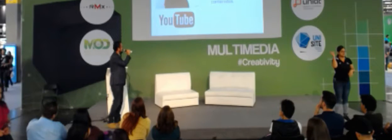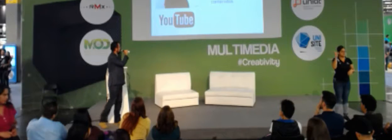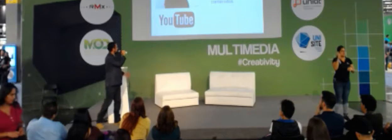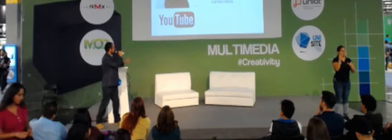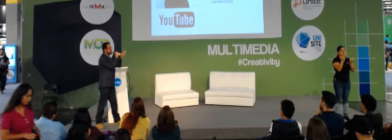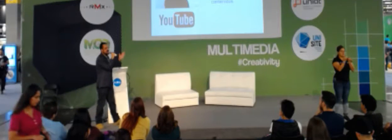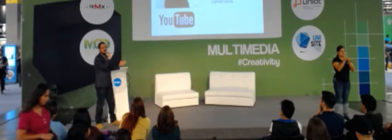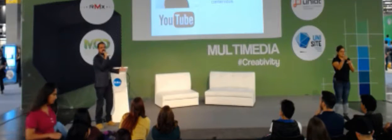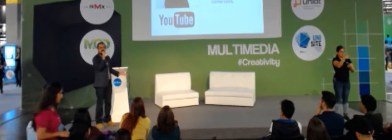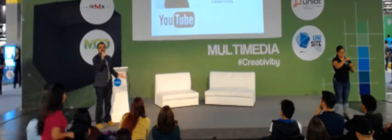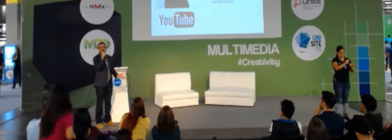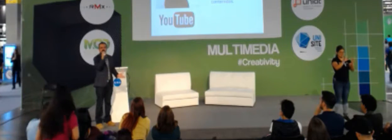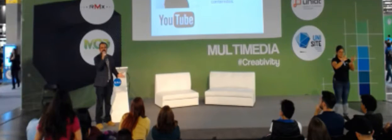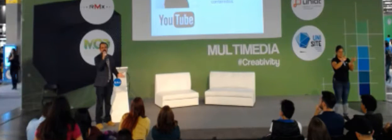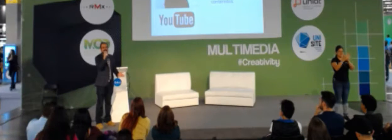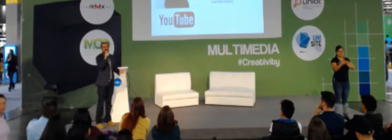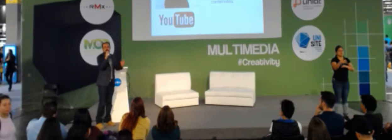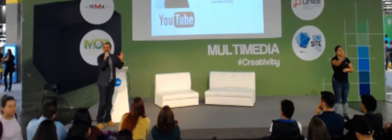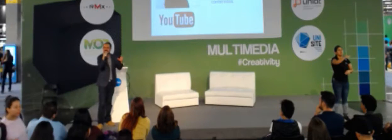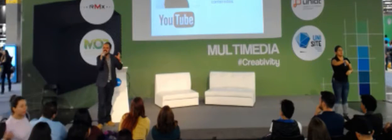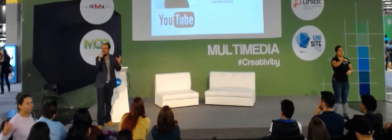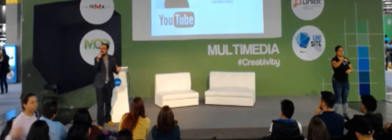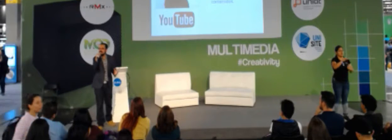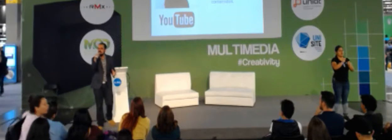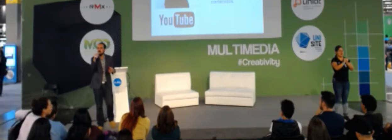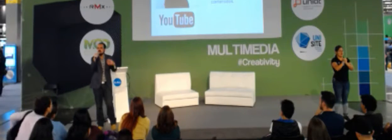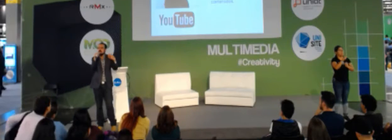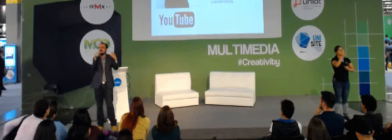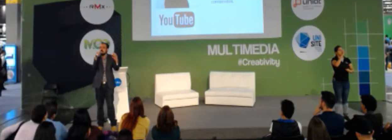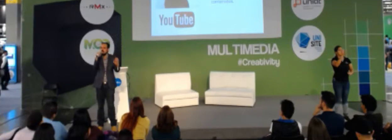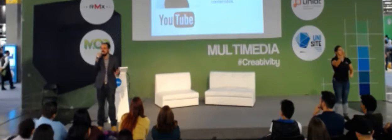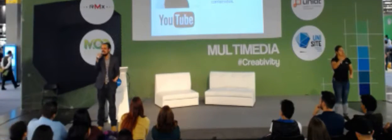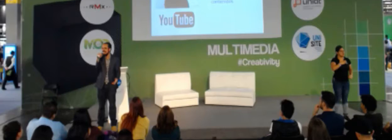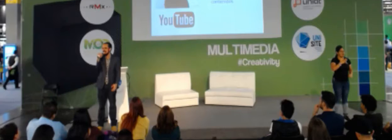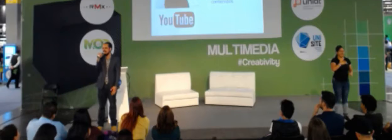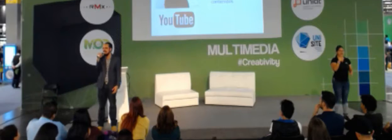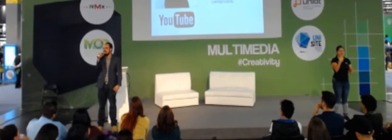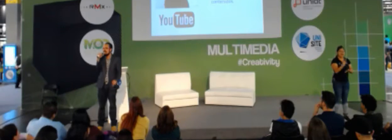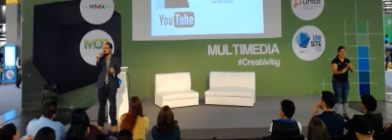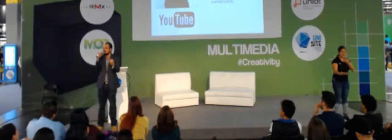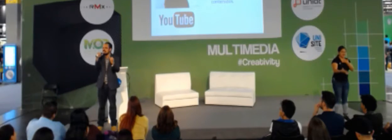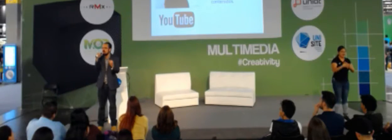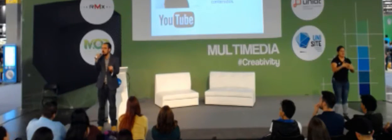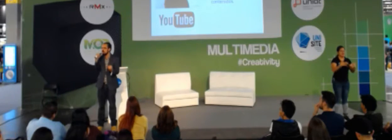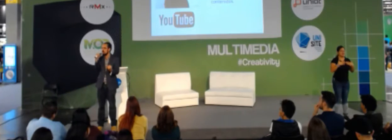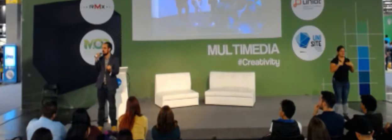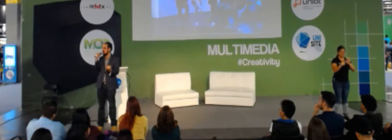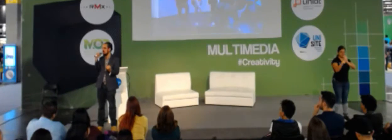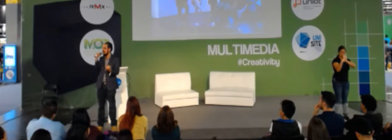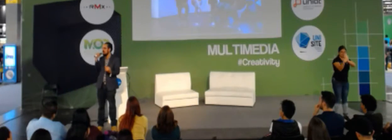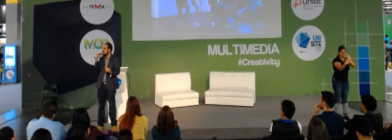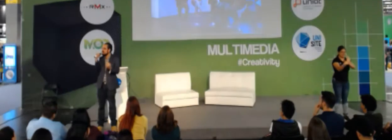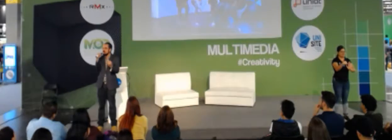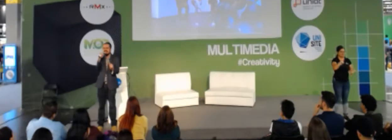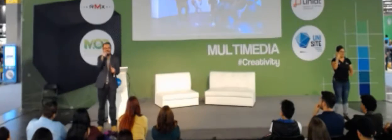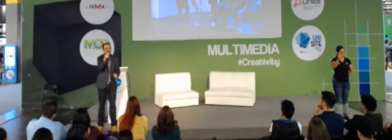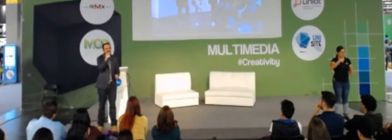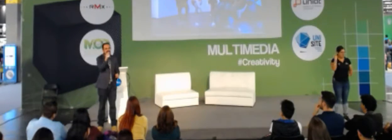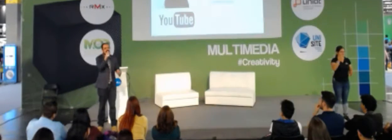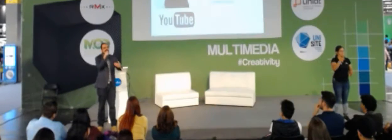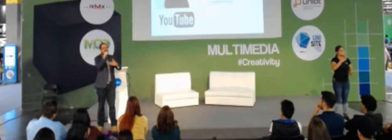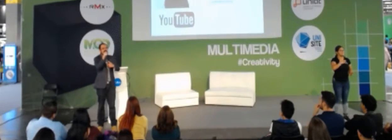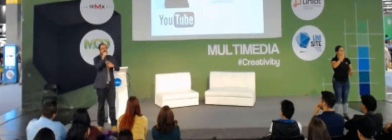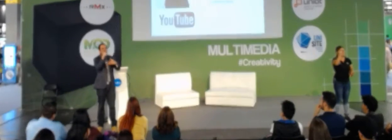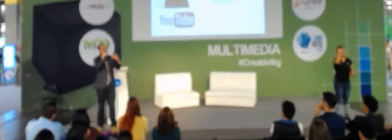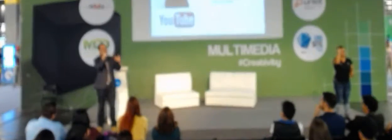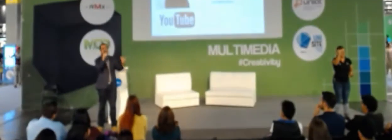chavos, utilizando también YouTube, fueran ellos los protagonistas de sus discursos, de sus ideas,